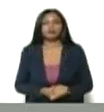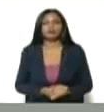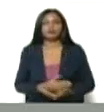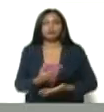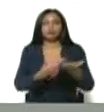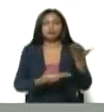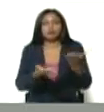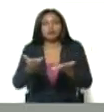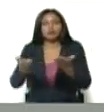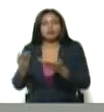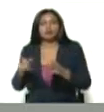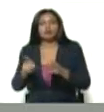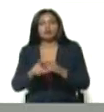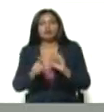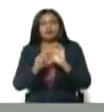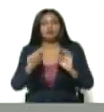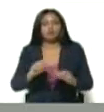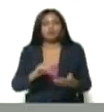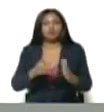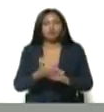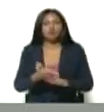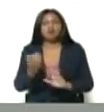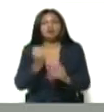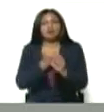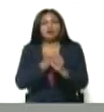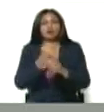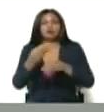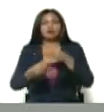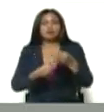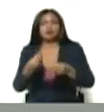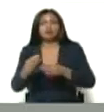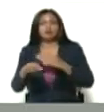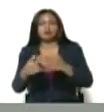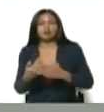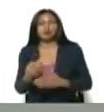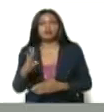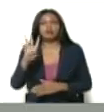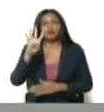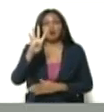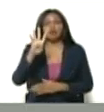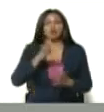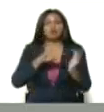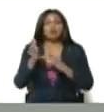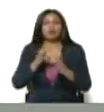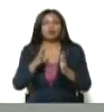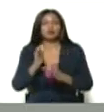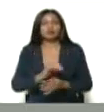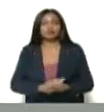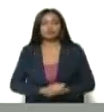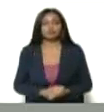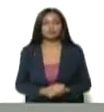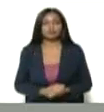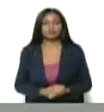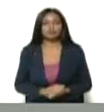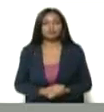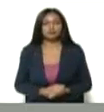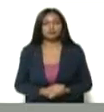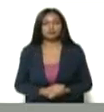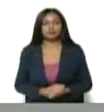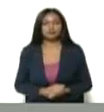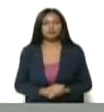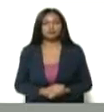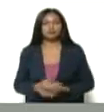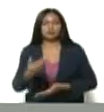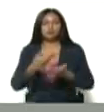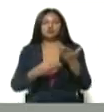de balance y sistematización sobre el trabajo realizado hasta el día 4 de abril del 2020. Aquí hay